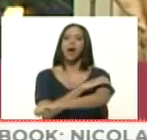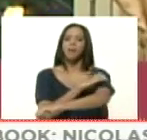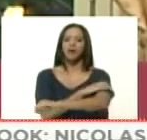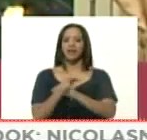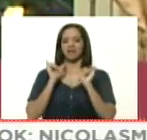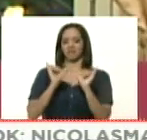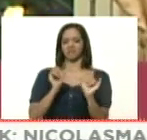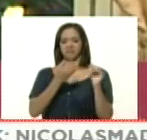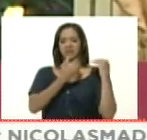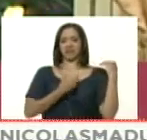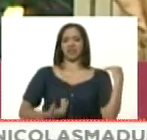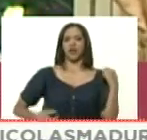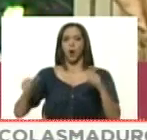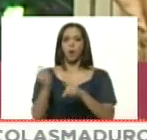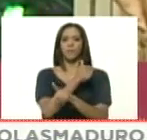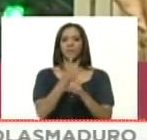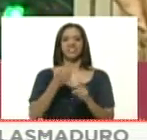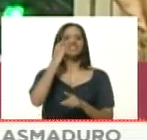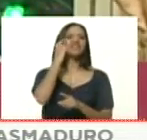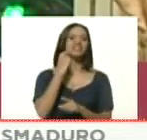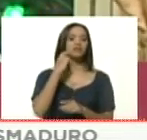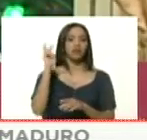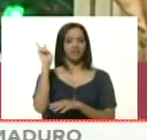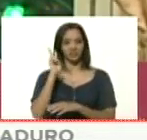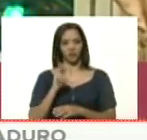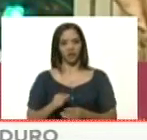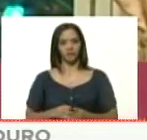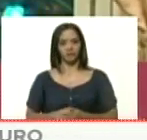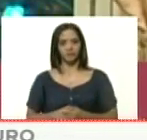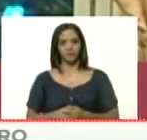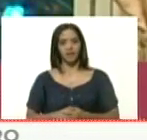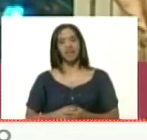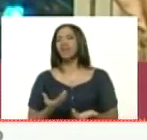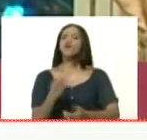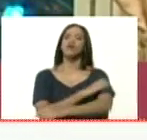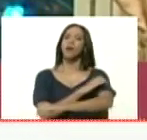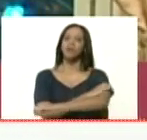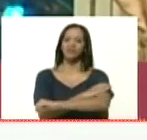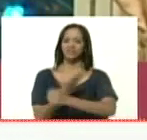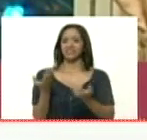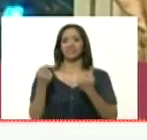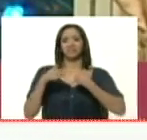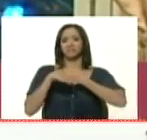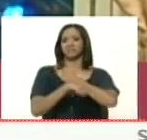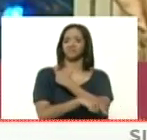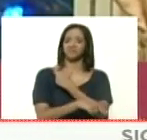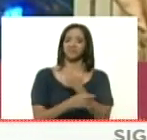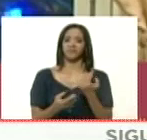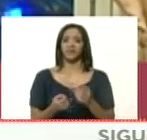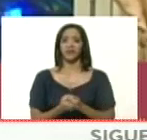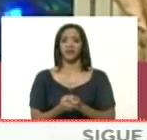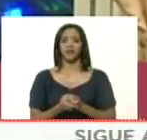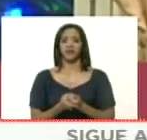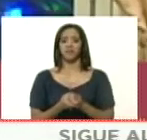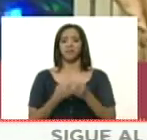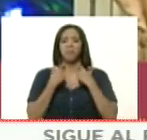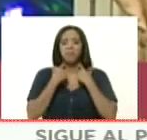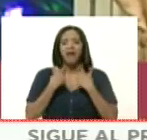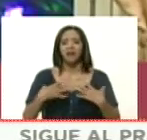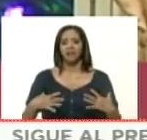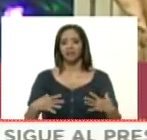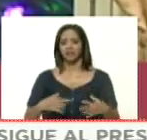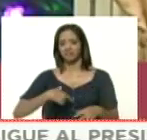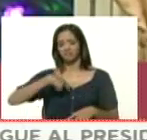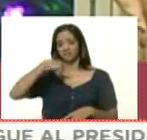autoproclamada golpista y fascista de Venezuela. Es una derecha extremista, fracasada,